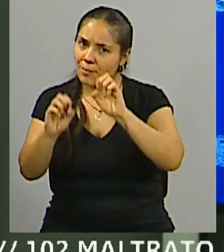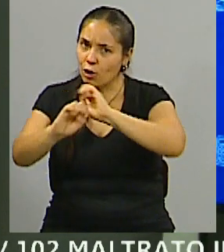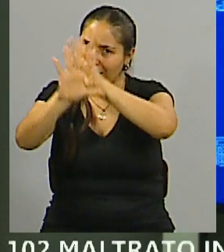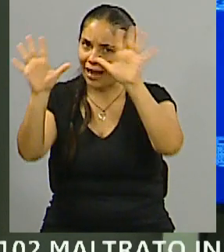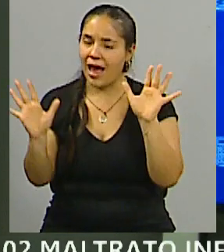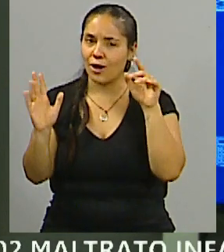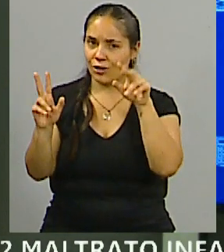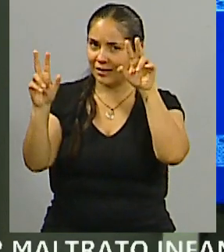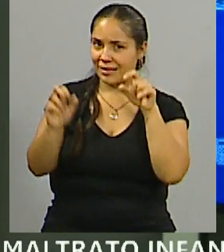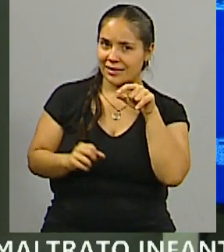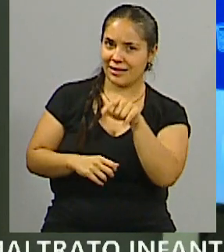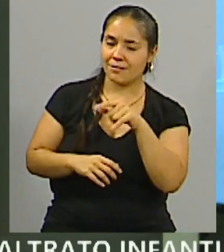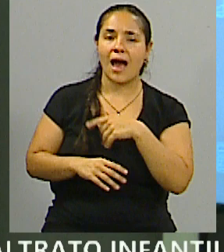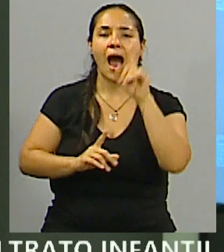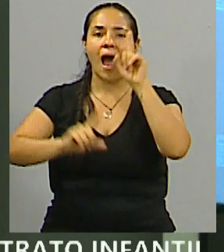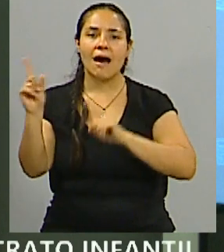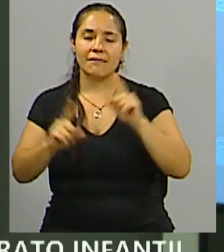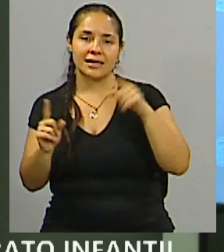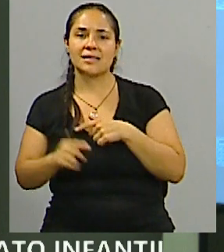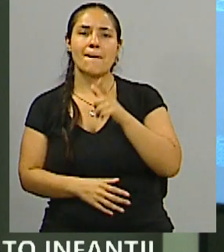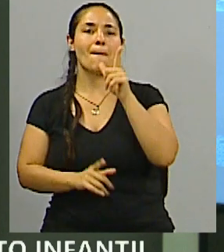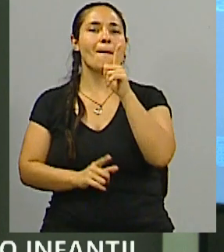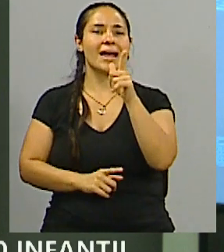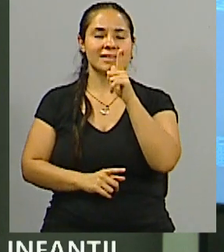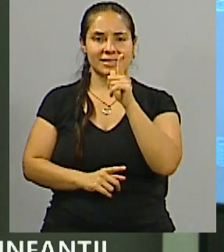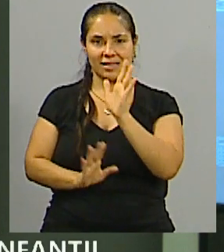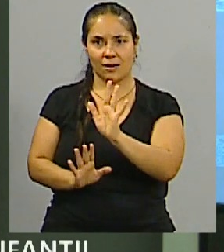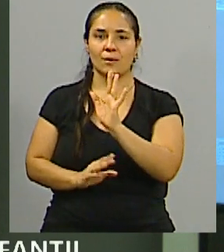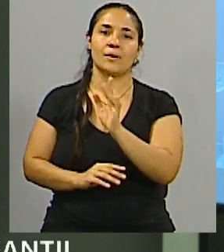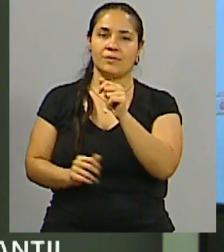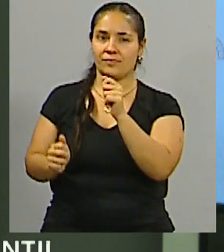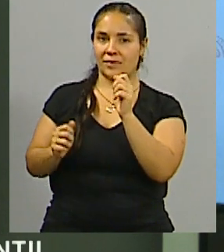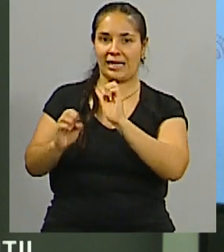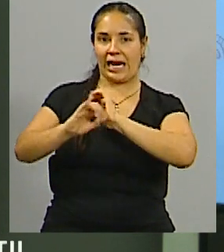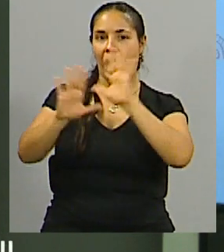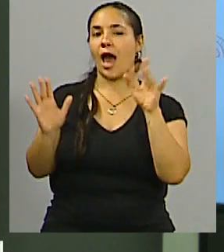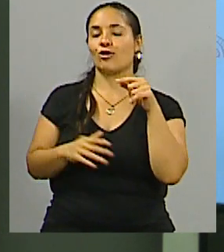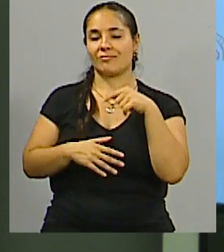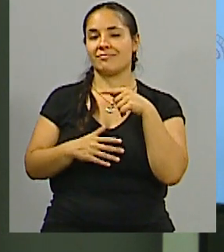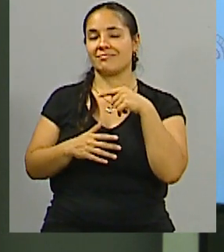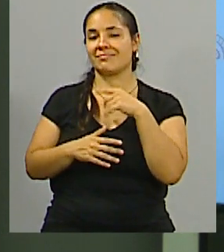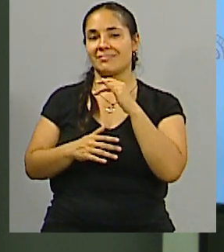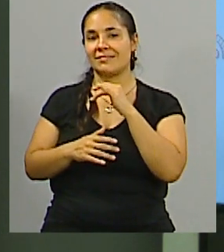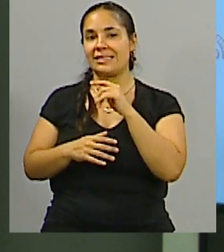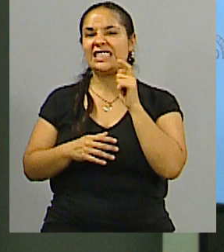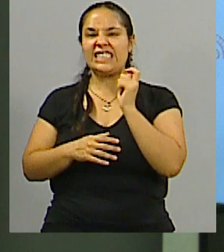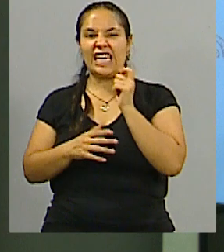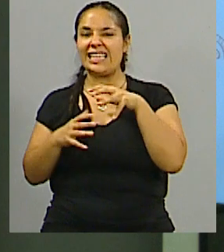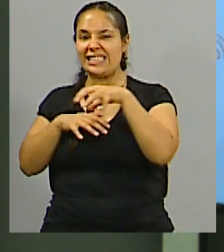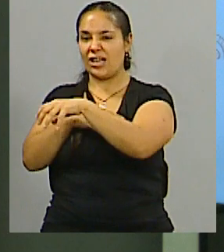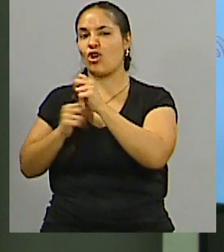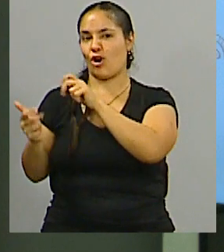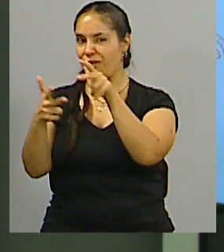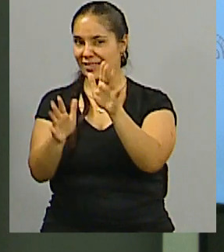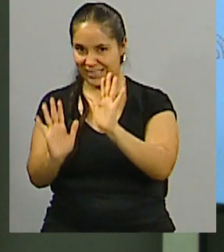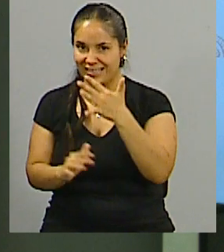claro, porque a veces sin darnos cuenta repetimos, vos hiciste bien el señalar desde qué sectores se plantea esto.